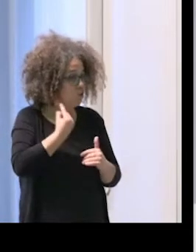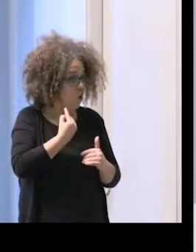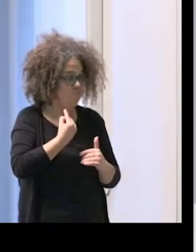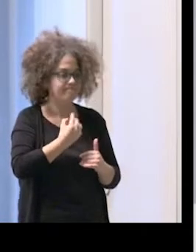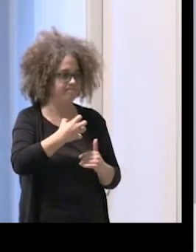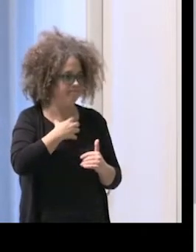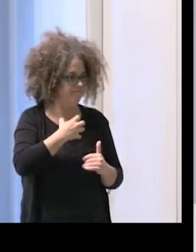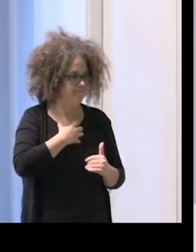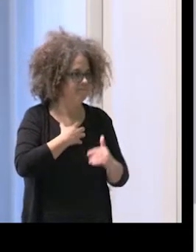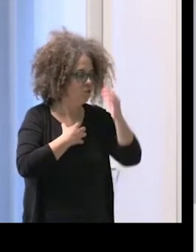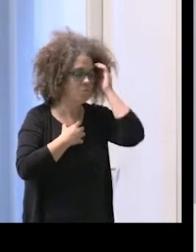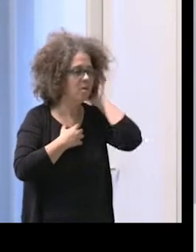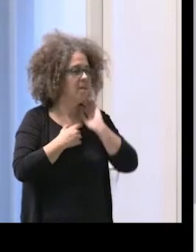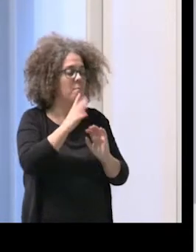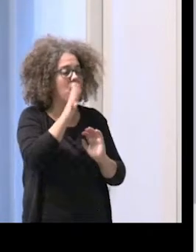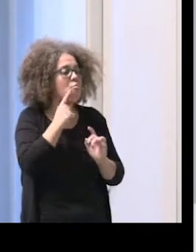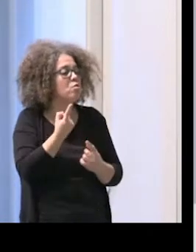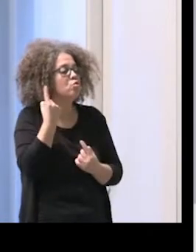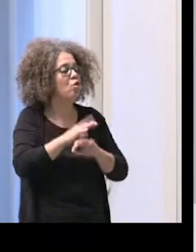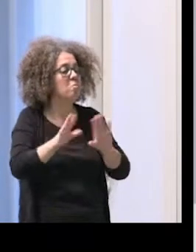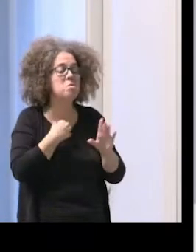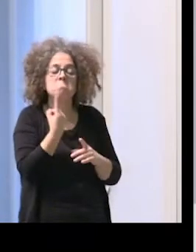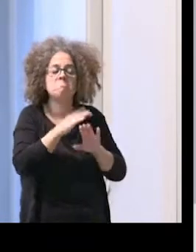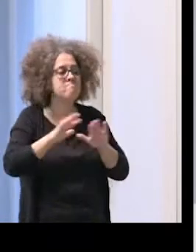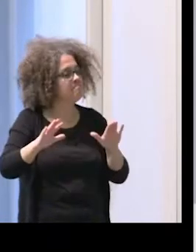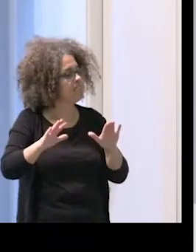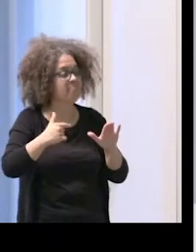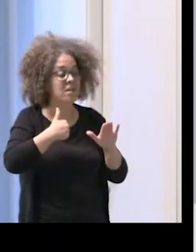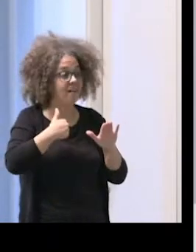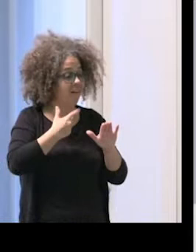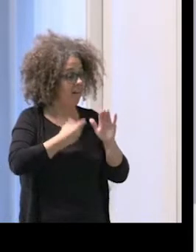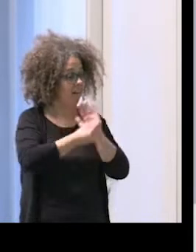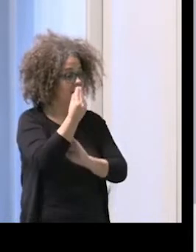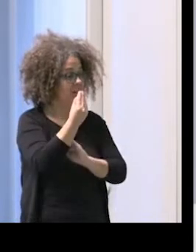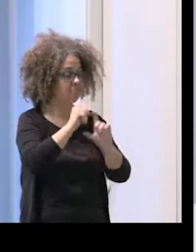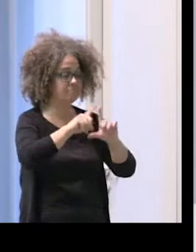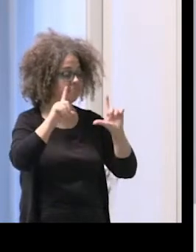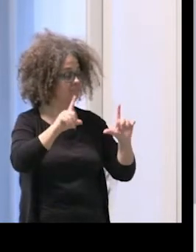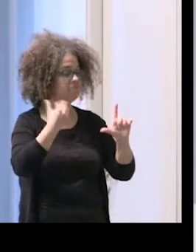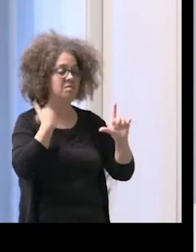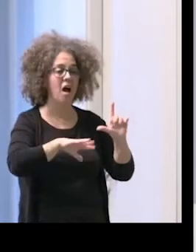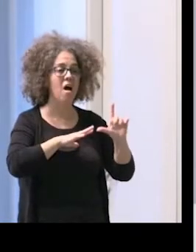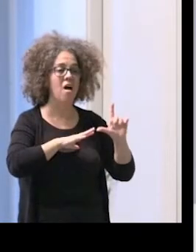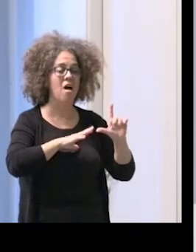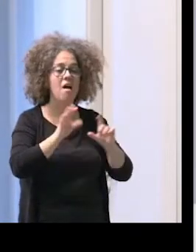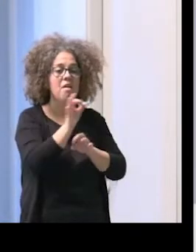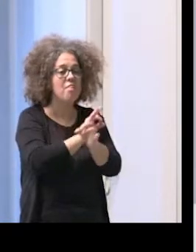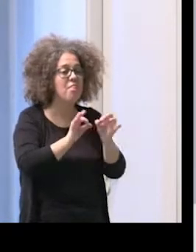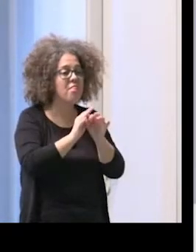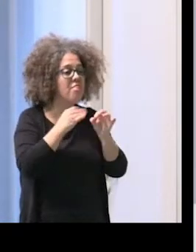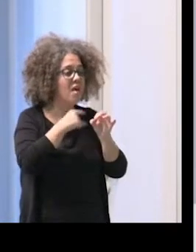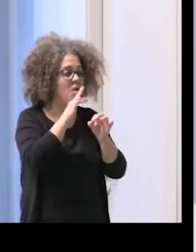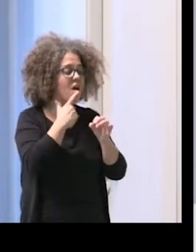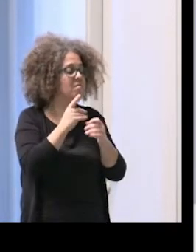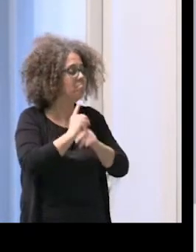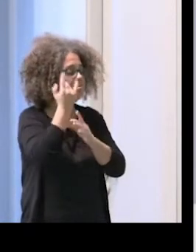Estas células únicamente se producen en útero. Y nacemos con el complemento de células nerviosas, de células del ganglio